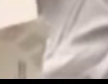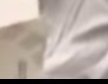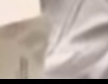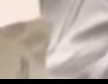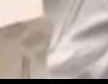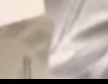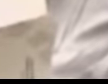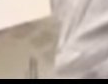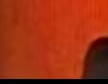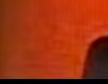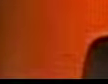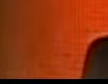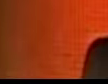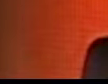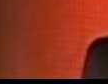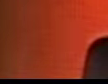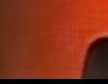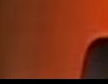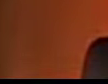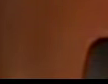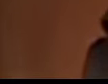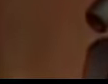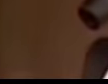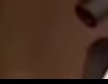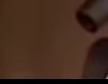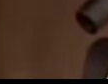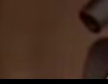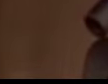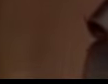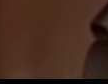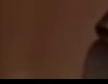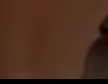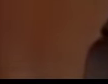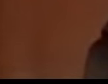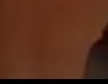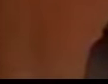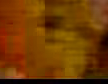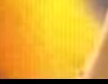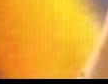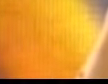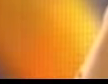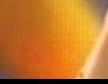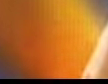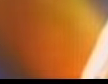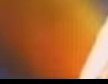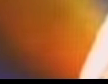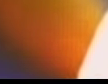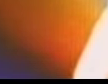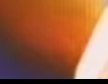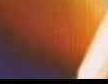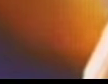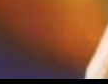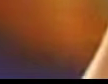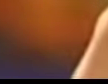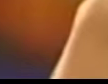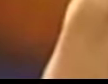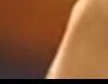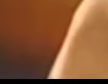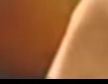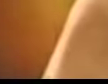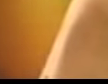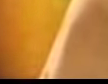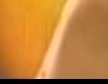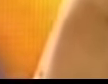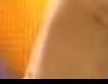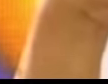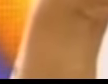escampe. Chasnami, chasnami, ñukanchi. ¿Hasta qué hora estuve en la noche cultural, presidente? Temprano. 2 de la mañana. 0:30. No, no llegamos a la